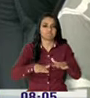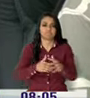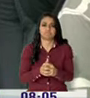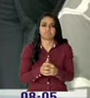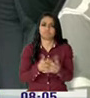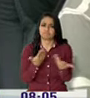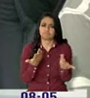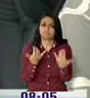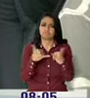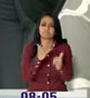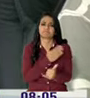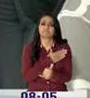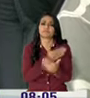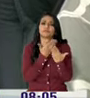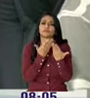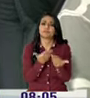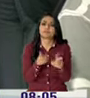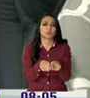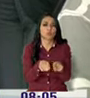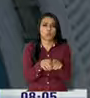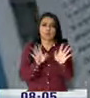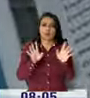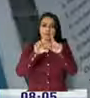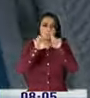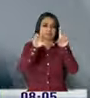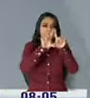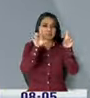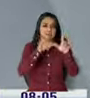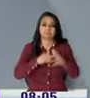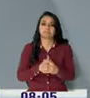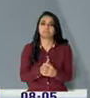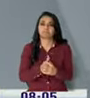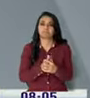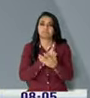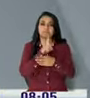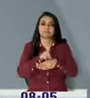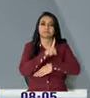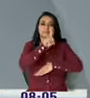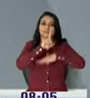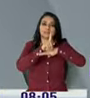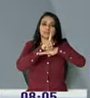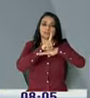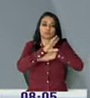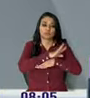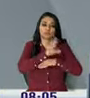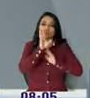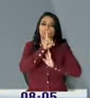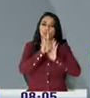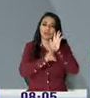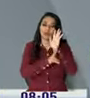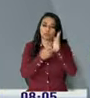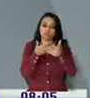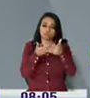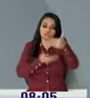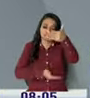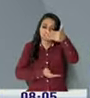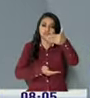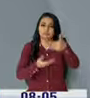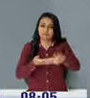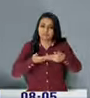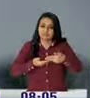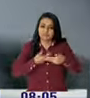que sigan teniendo la misma confianza que lo tenían antes. A decir de los directivos, las hojas de vida que llegan hasta sus oficinas